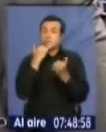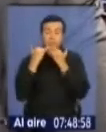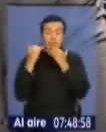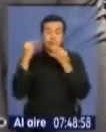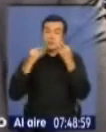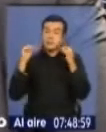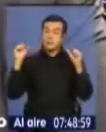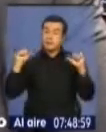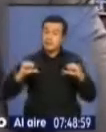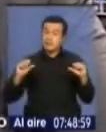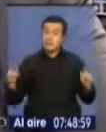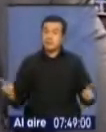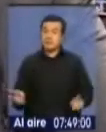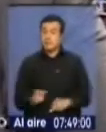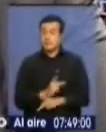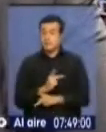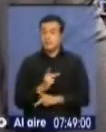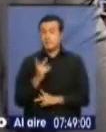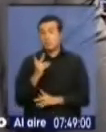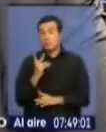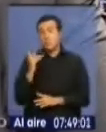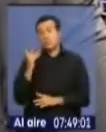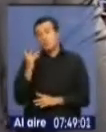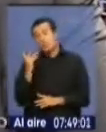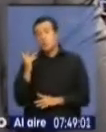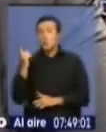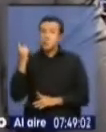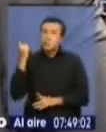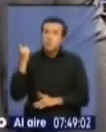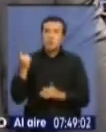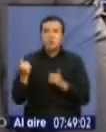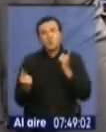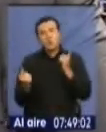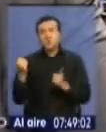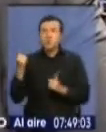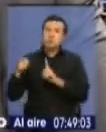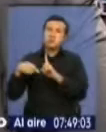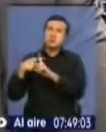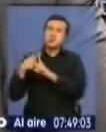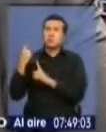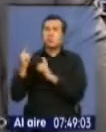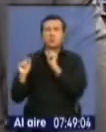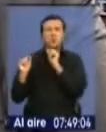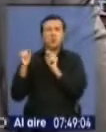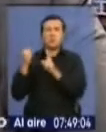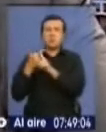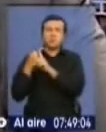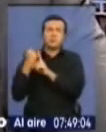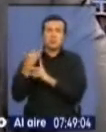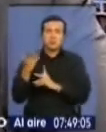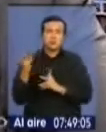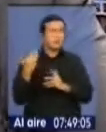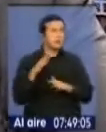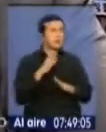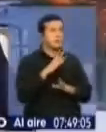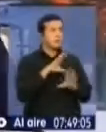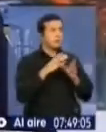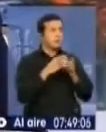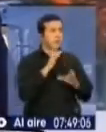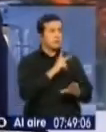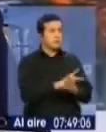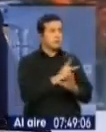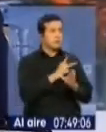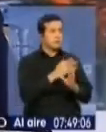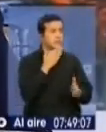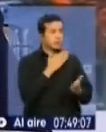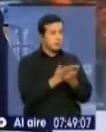justicia, más allá de los avances que pueden haber, que pueden existir en materia de infraestructura y en materia de Ramiro García, presidente del Colegio de Abogados de Pichincha, muchas